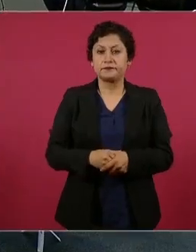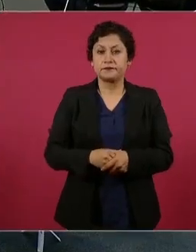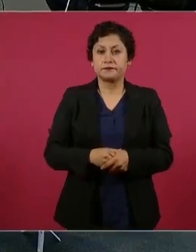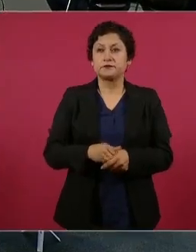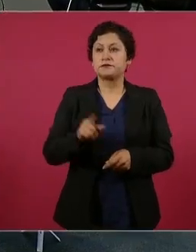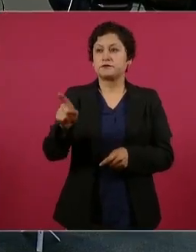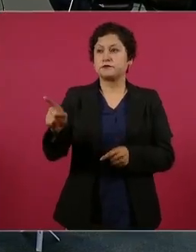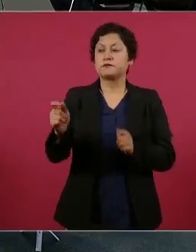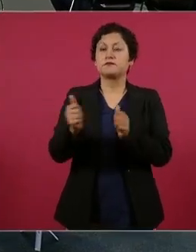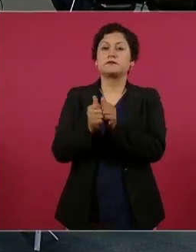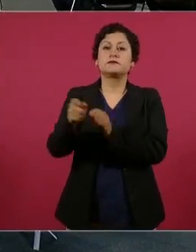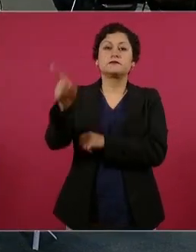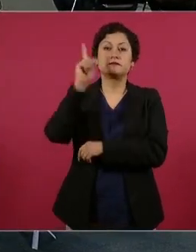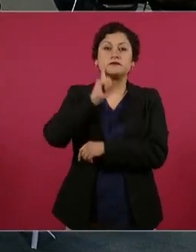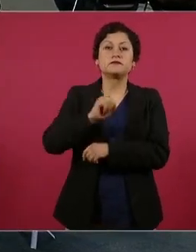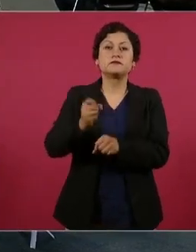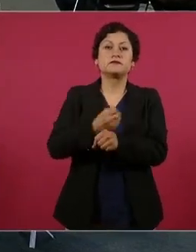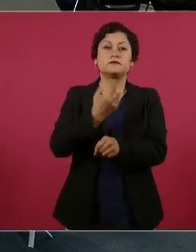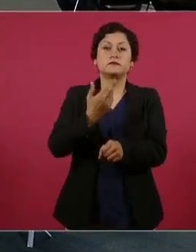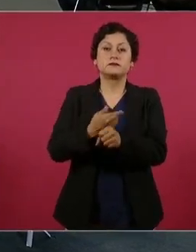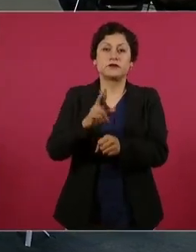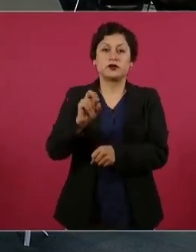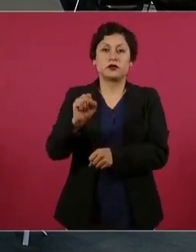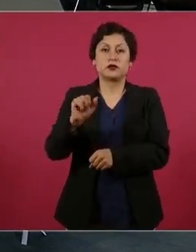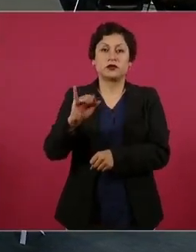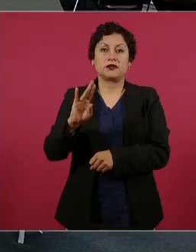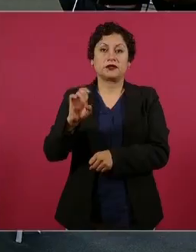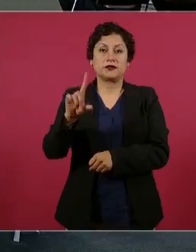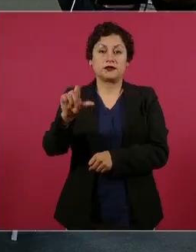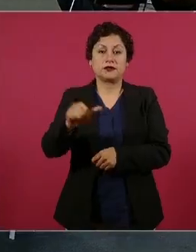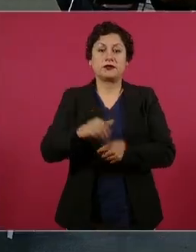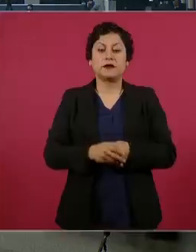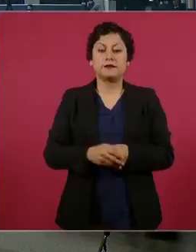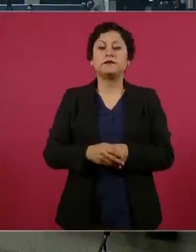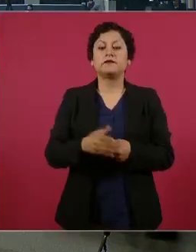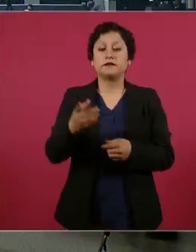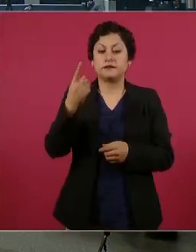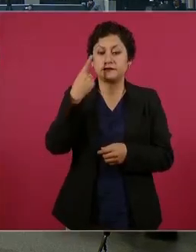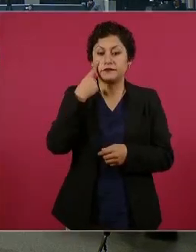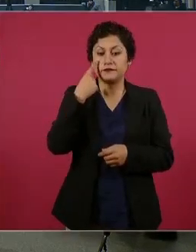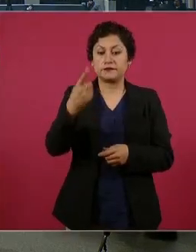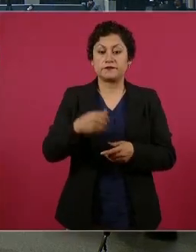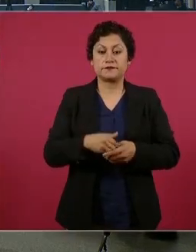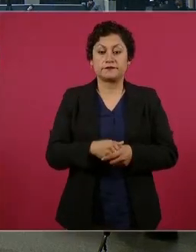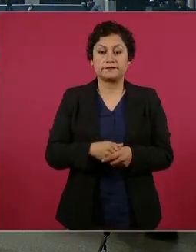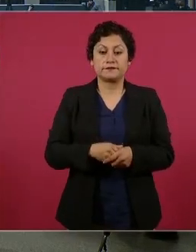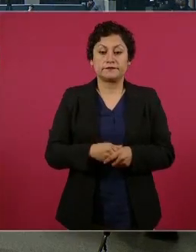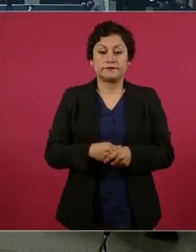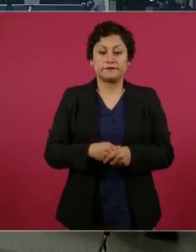Con Rosa. A ver, vamos. A ver si llegas.